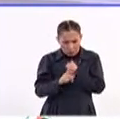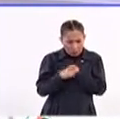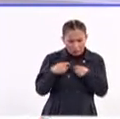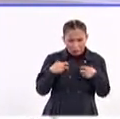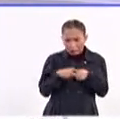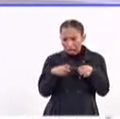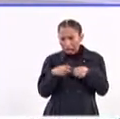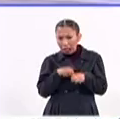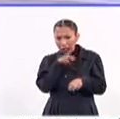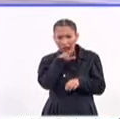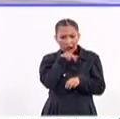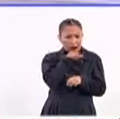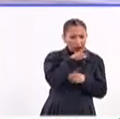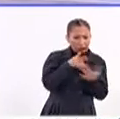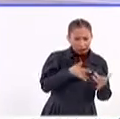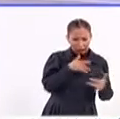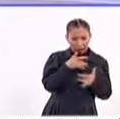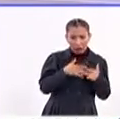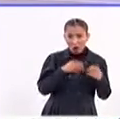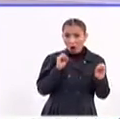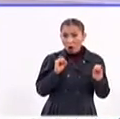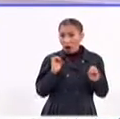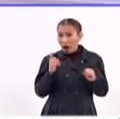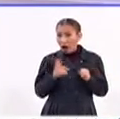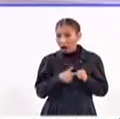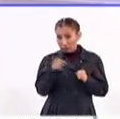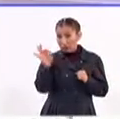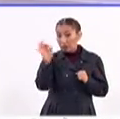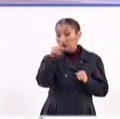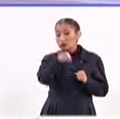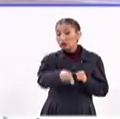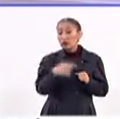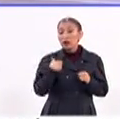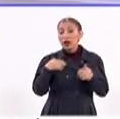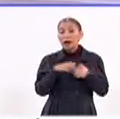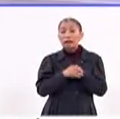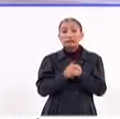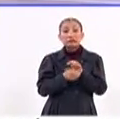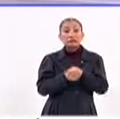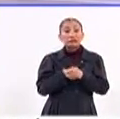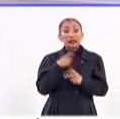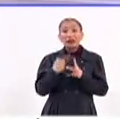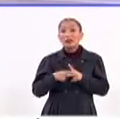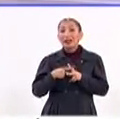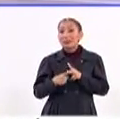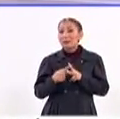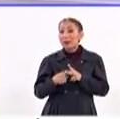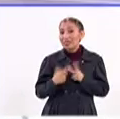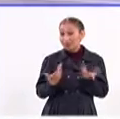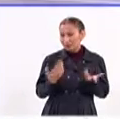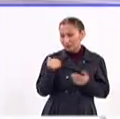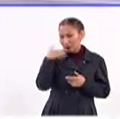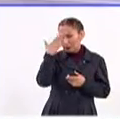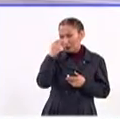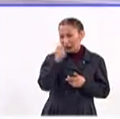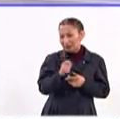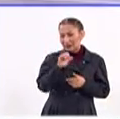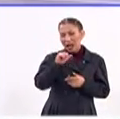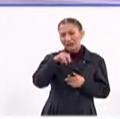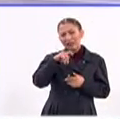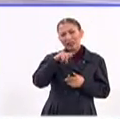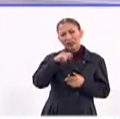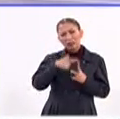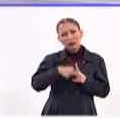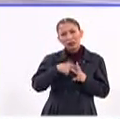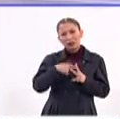provoca tensión, preocupación o inquietud, es probable que sufras ansiedad matemática. ¿Quieres saber de qué se trata